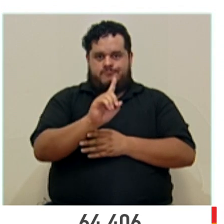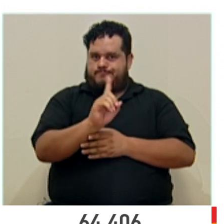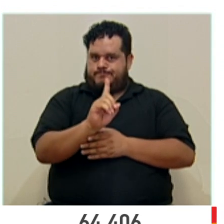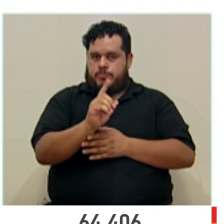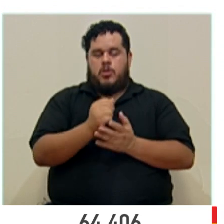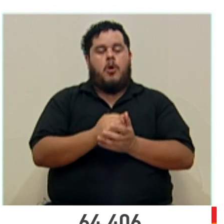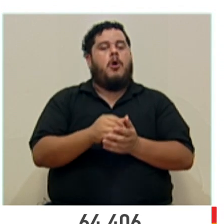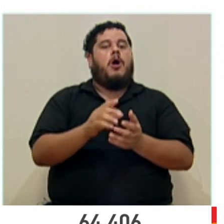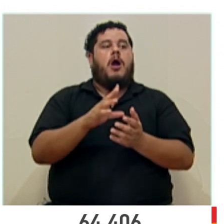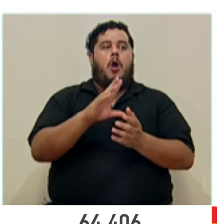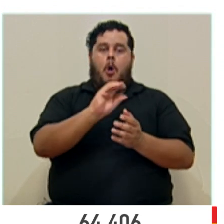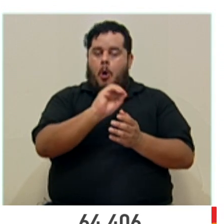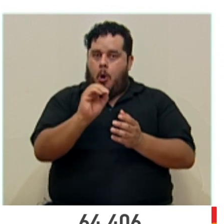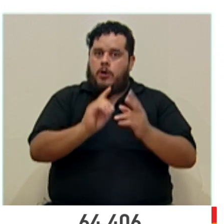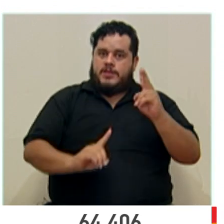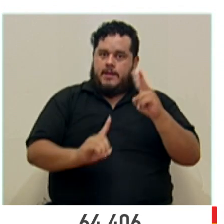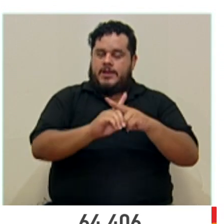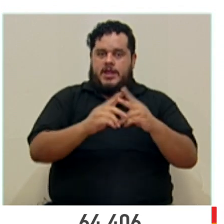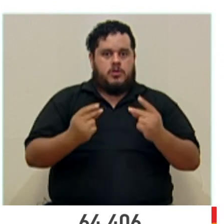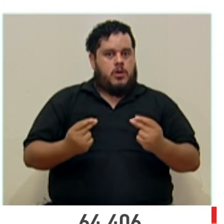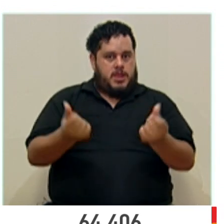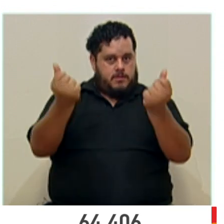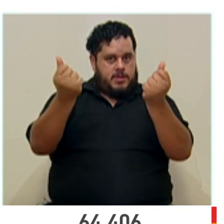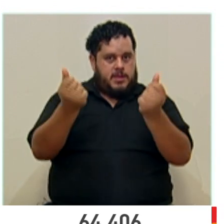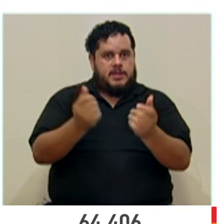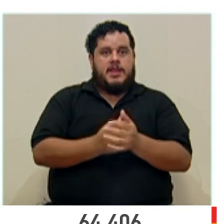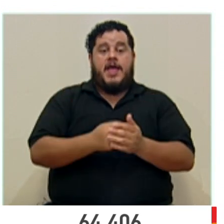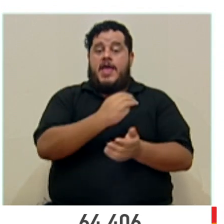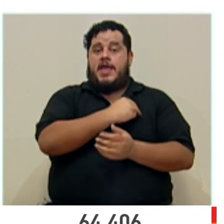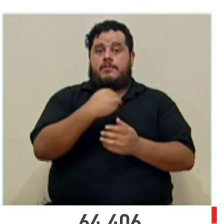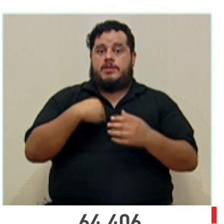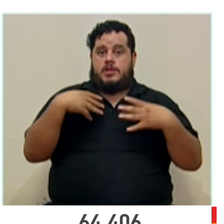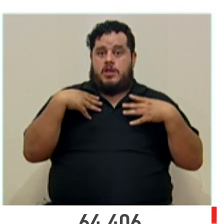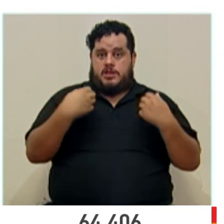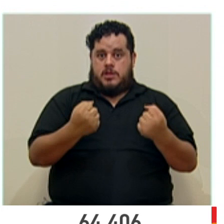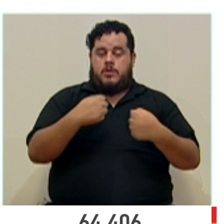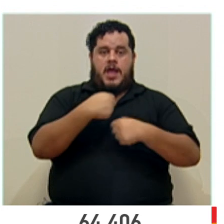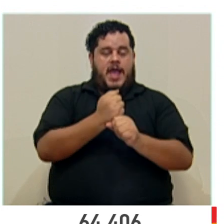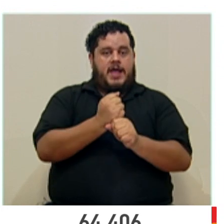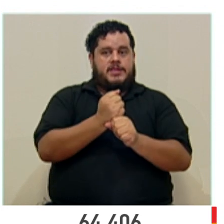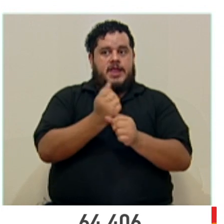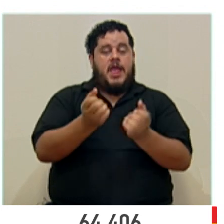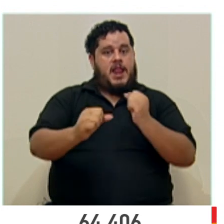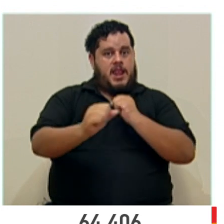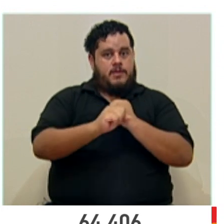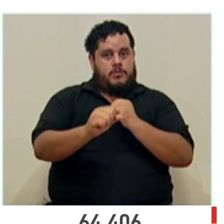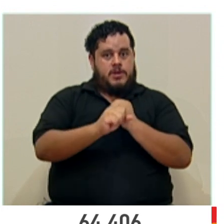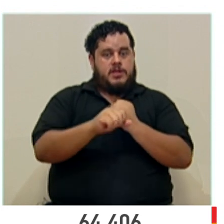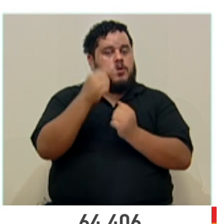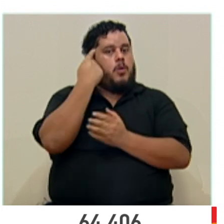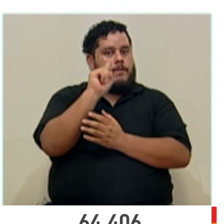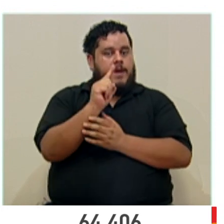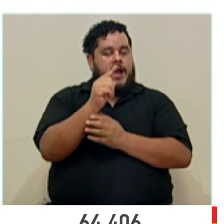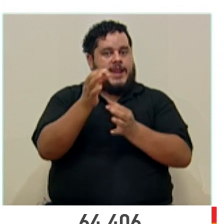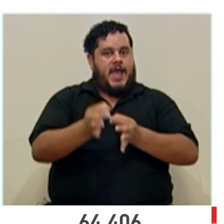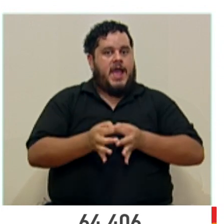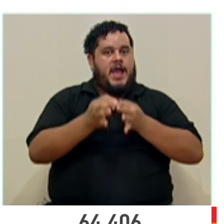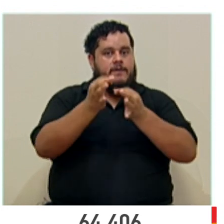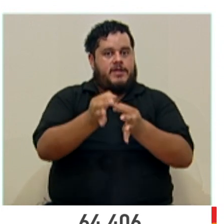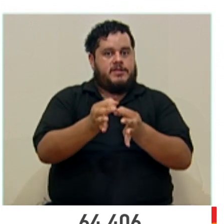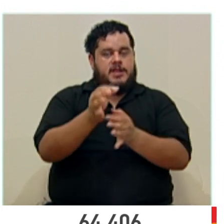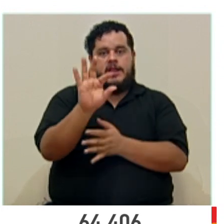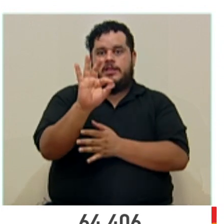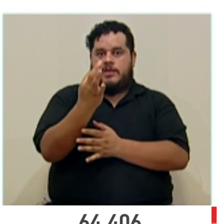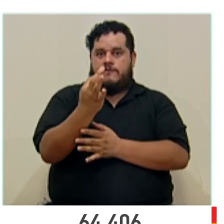obligatorio ni de aplicación inmediata. El Ministerio de Salud hace la publicación para avanzar